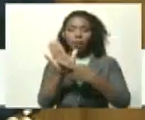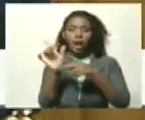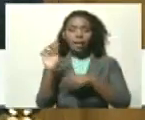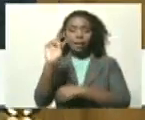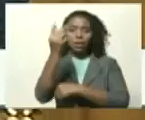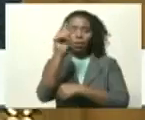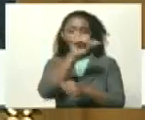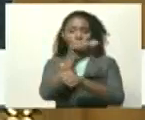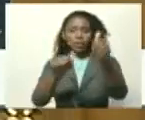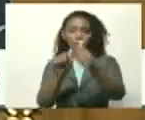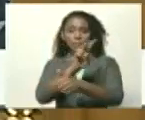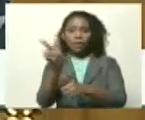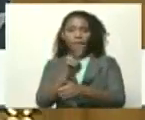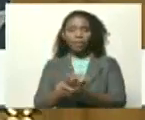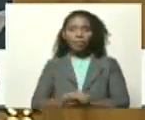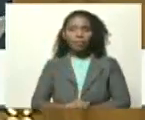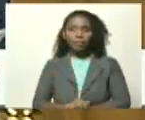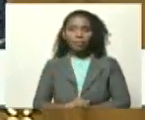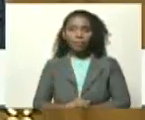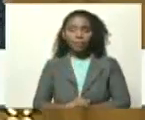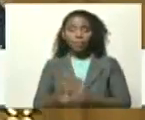segundo vicepresidente.